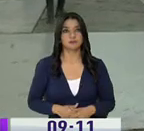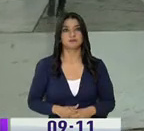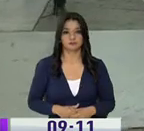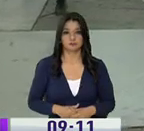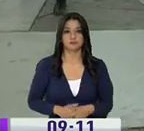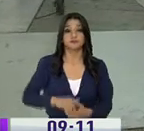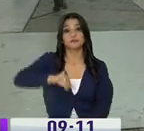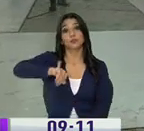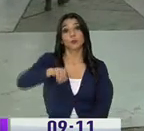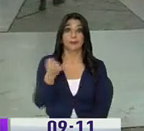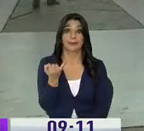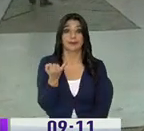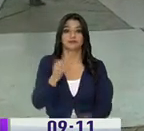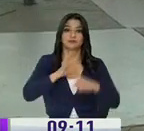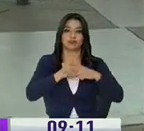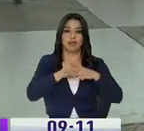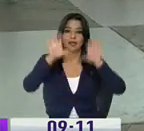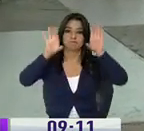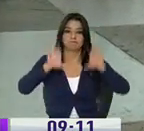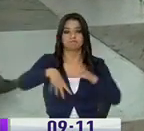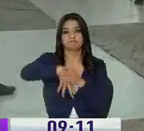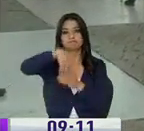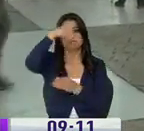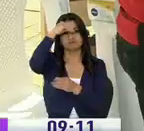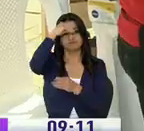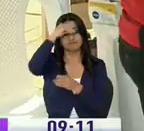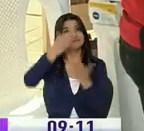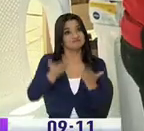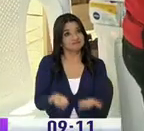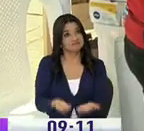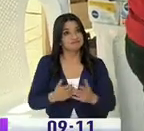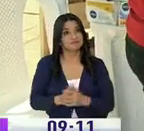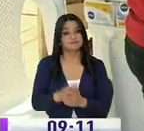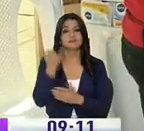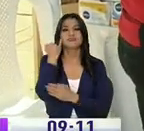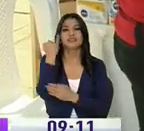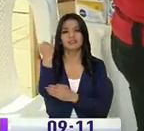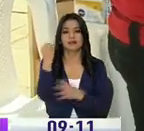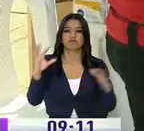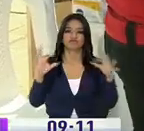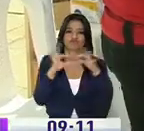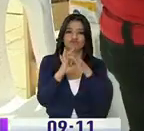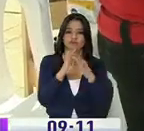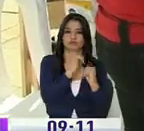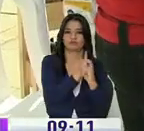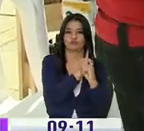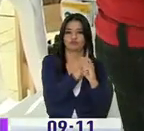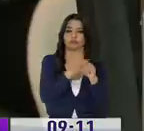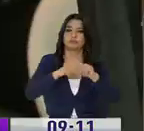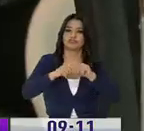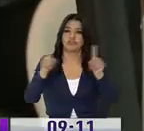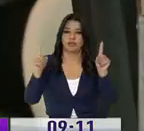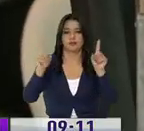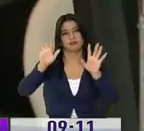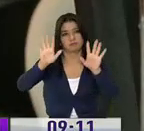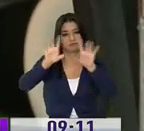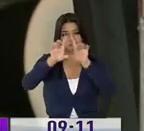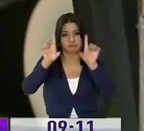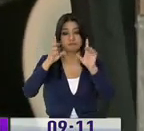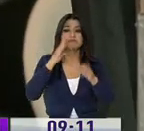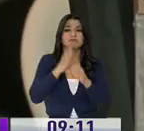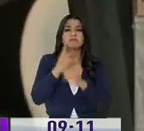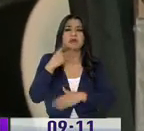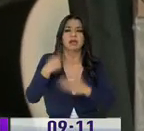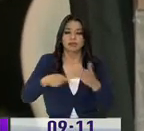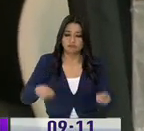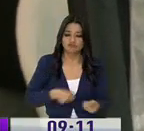Este jueves se desarrolló la Feria Emprendimiento Más Cerca, una iniciativa interinstitucional por parte de varias carteras del Estado con el objetivo